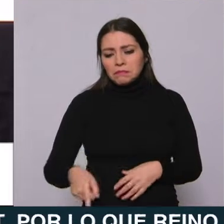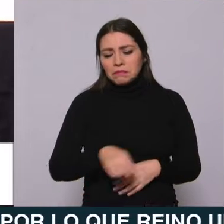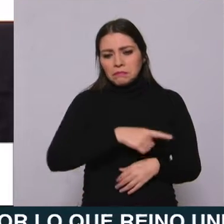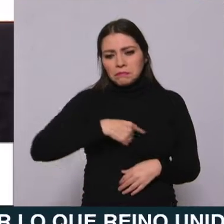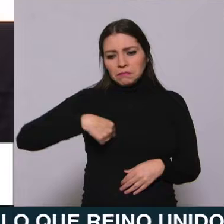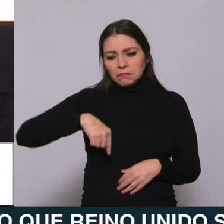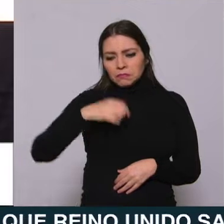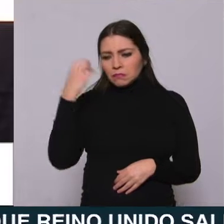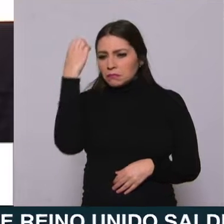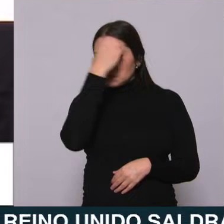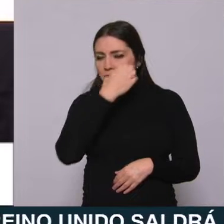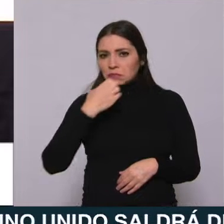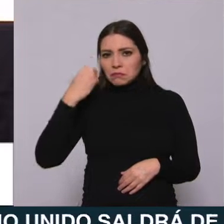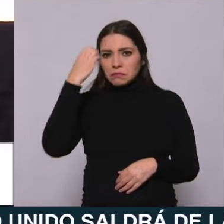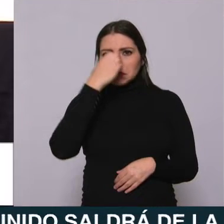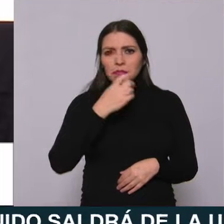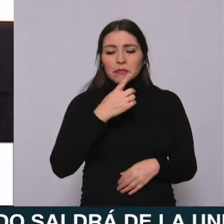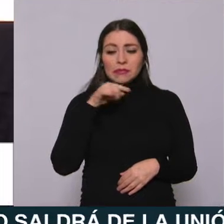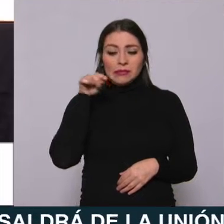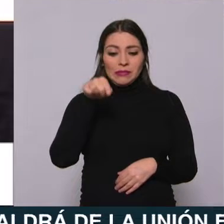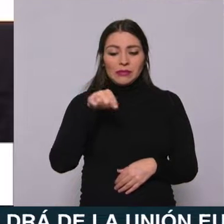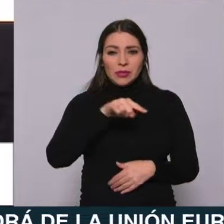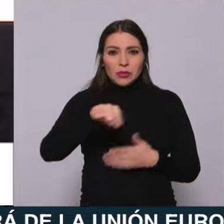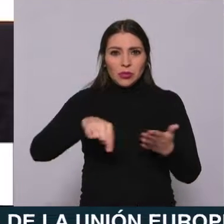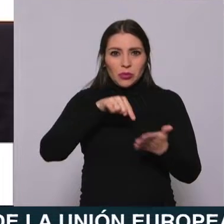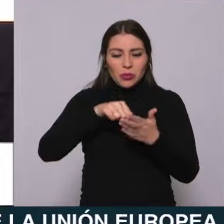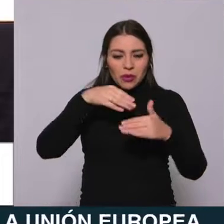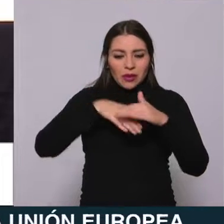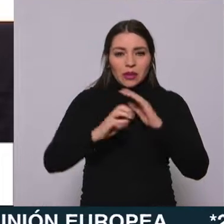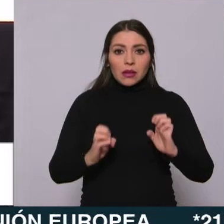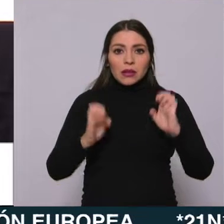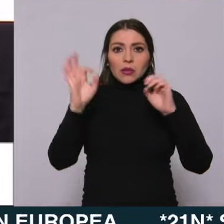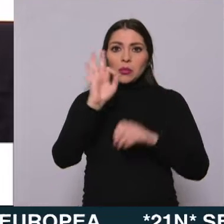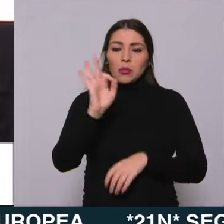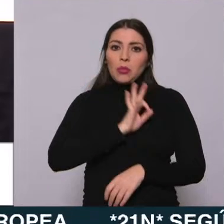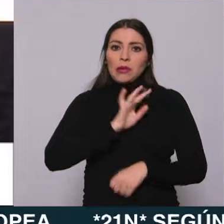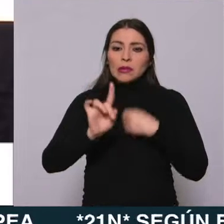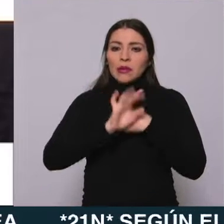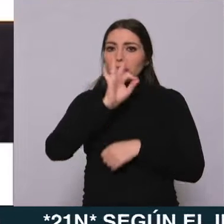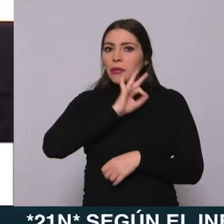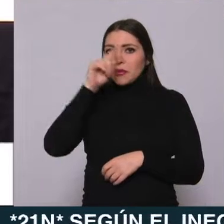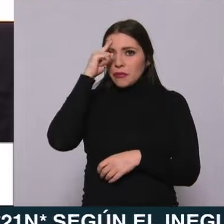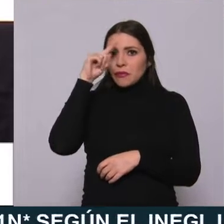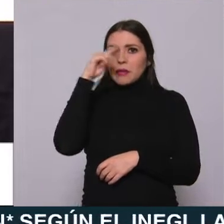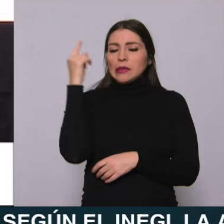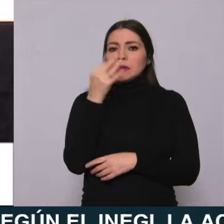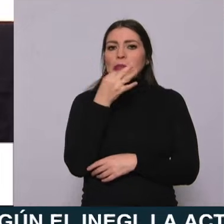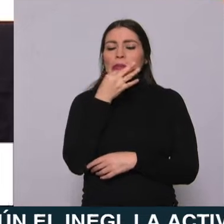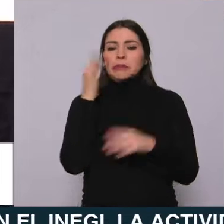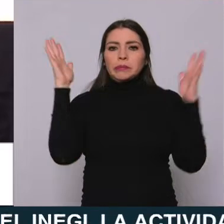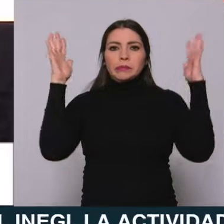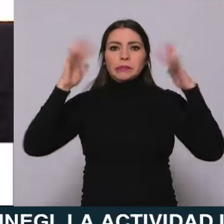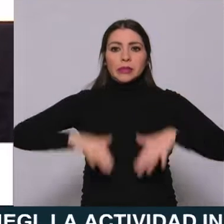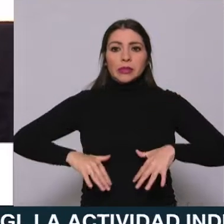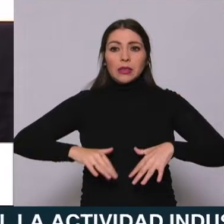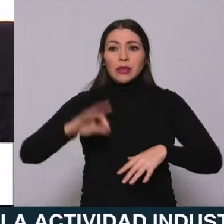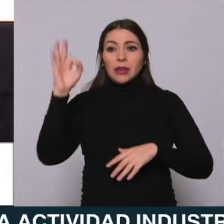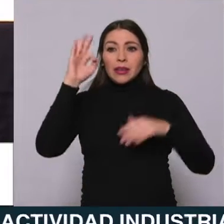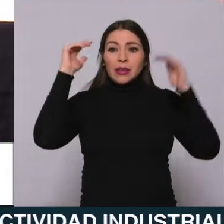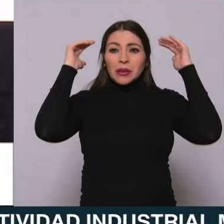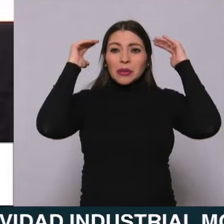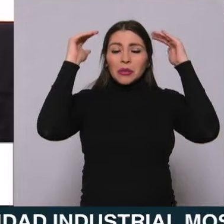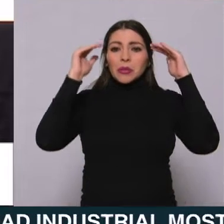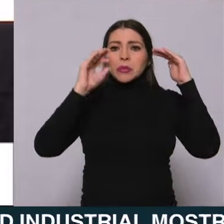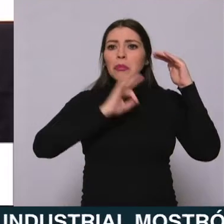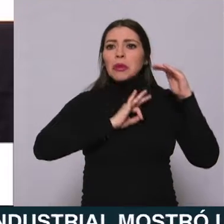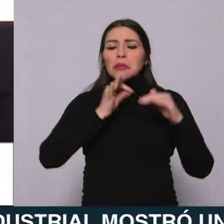concluimos que el edificio representa un alto riesgo de colapso. En cualquier momento uno de estos cascarones pudiera